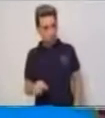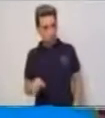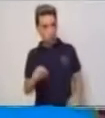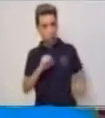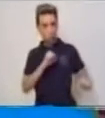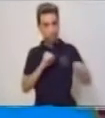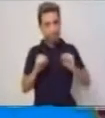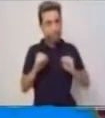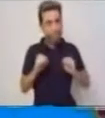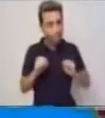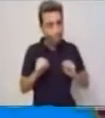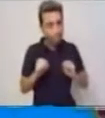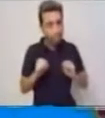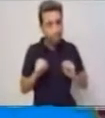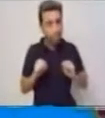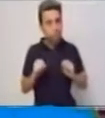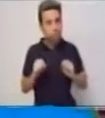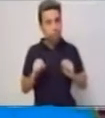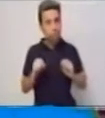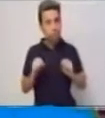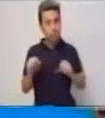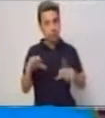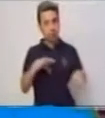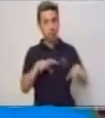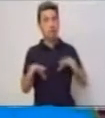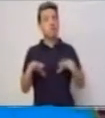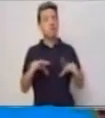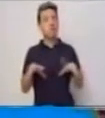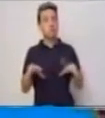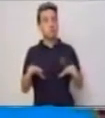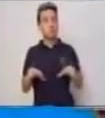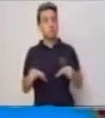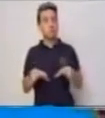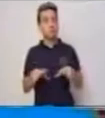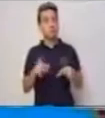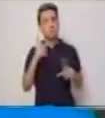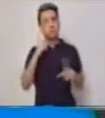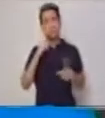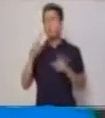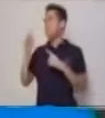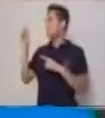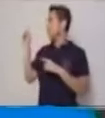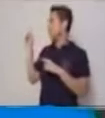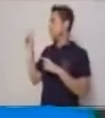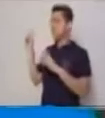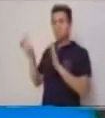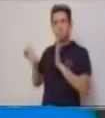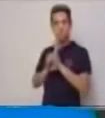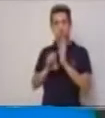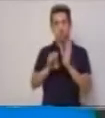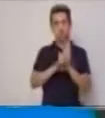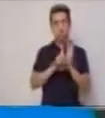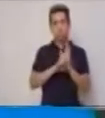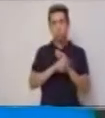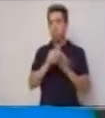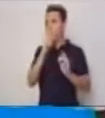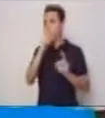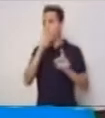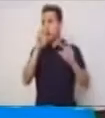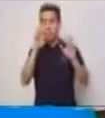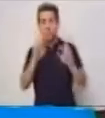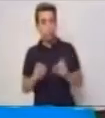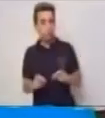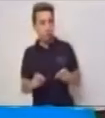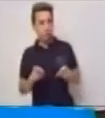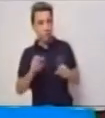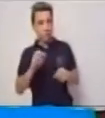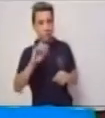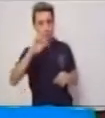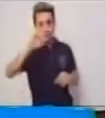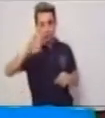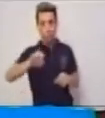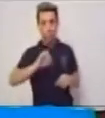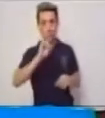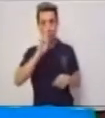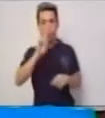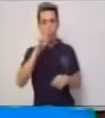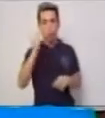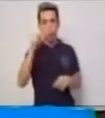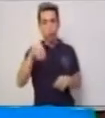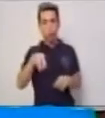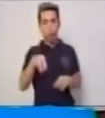realiza una actividad. Aquí vemos de nuevo el ejemplo, una persona que